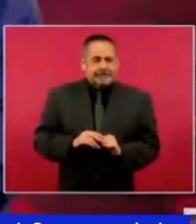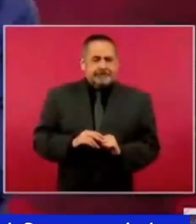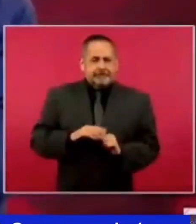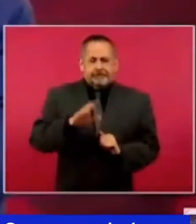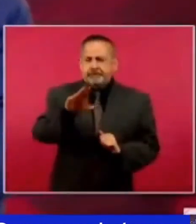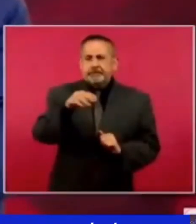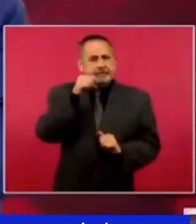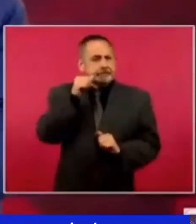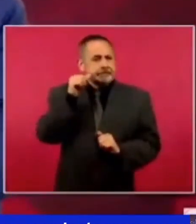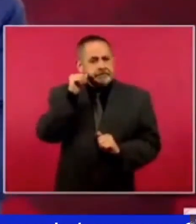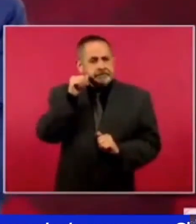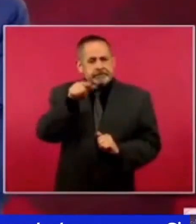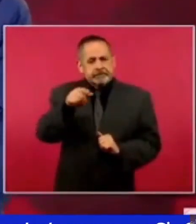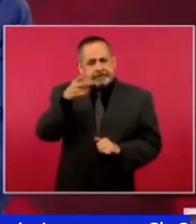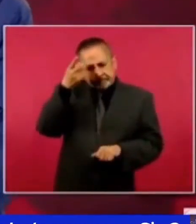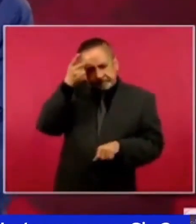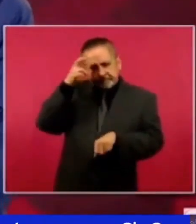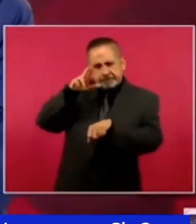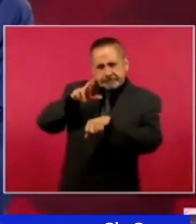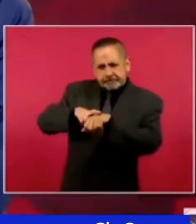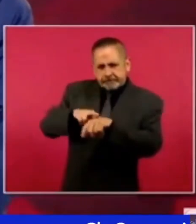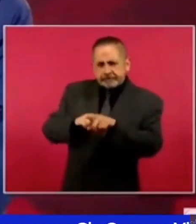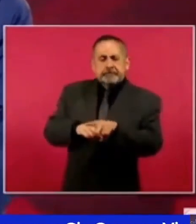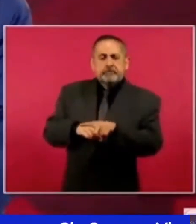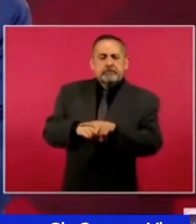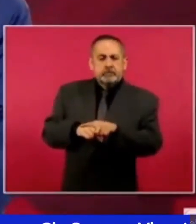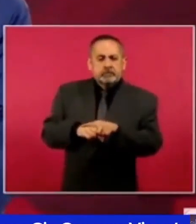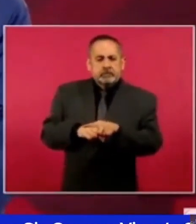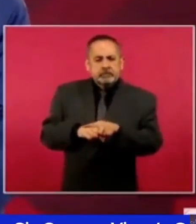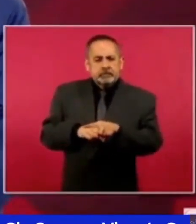Ayer el director